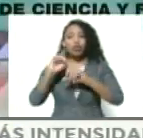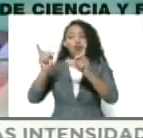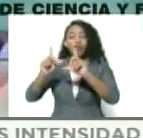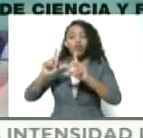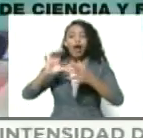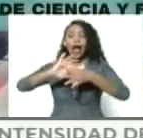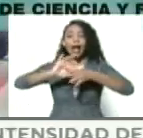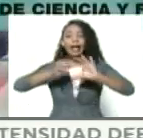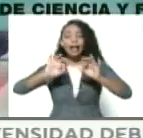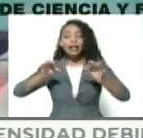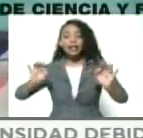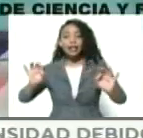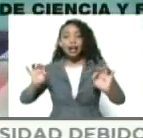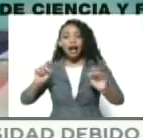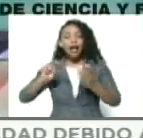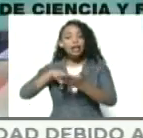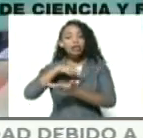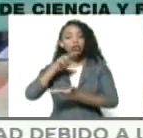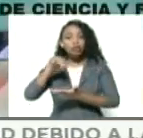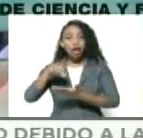cadena nacional.